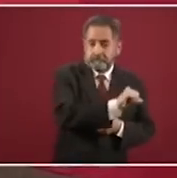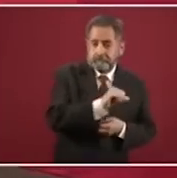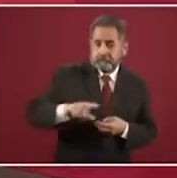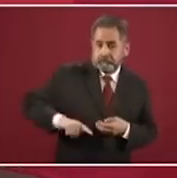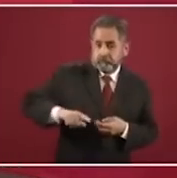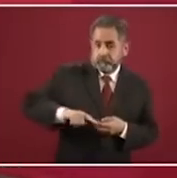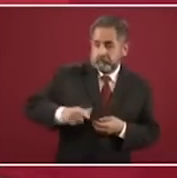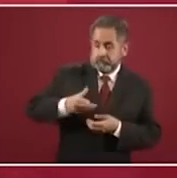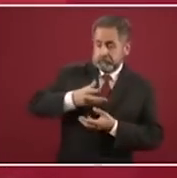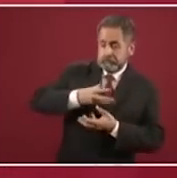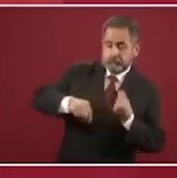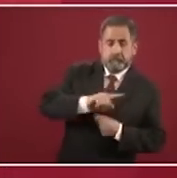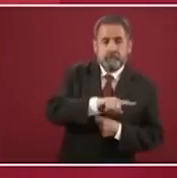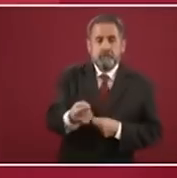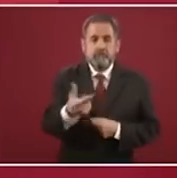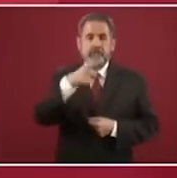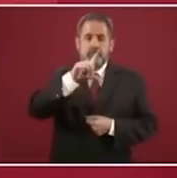con el sistema del